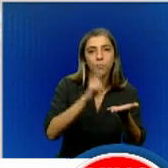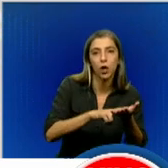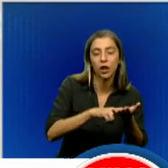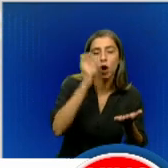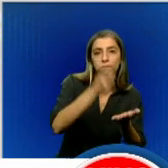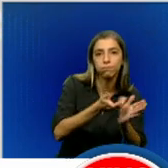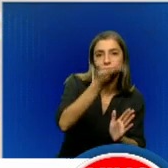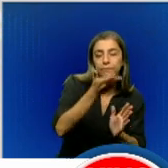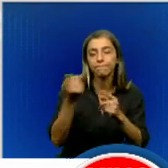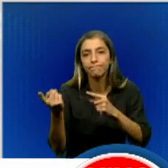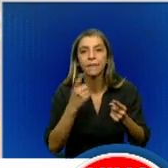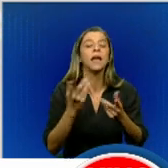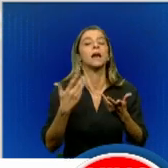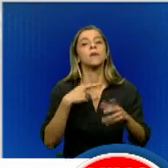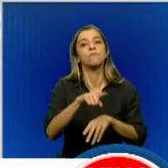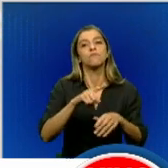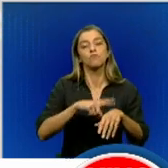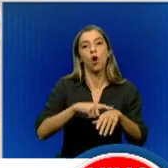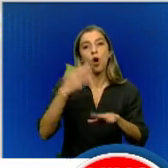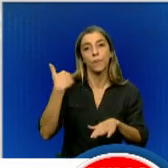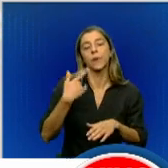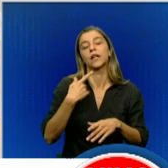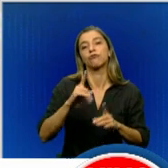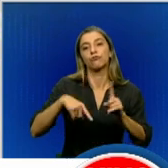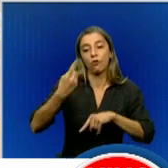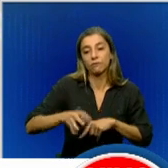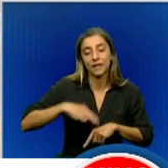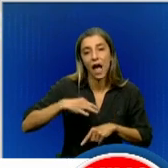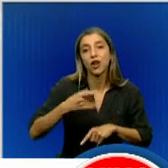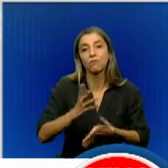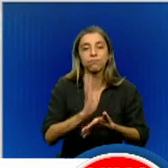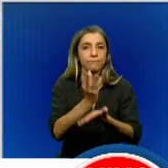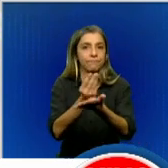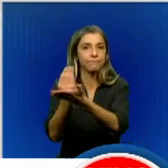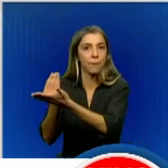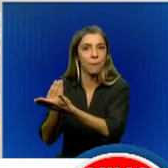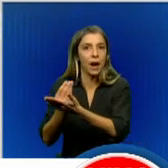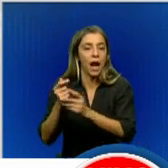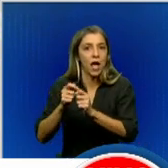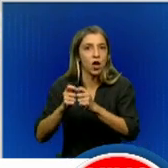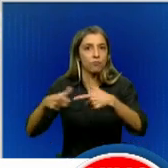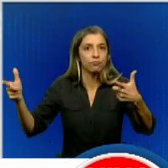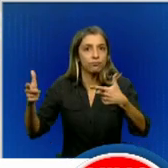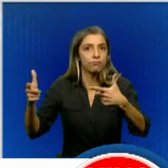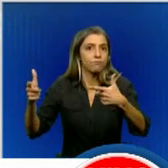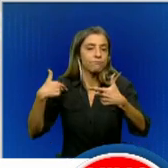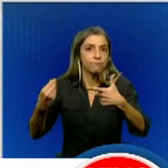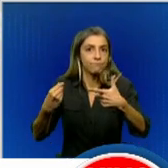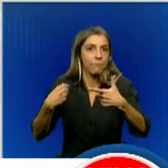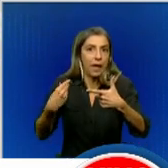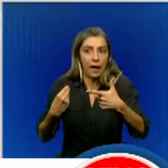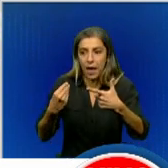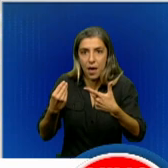la reforma la desocupación había aumentado en 1,9 puntos pasó de 72